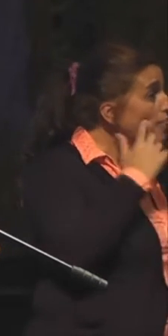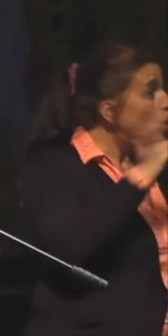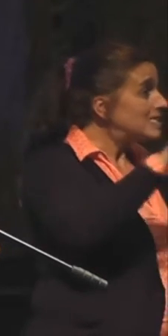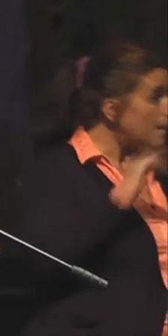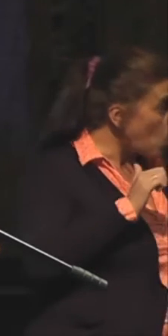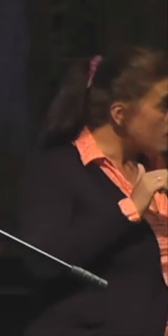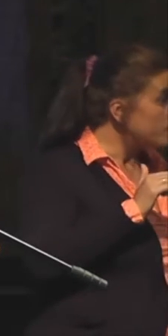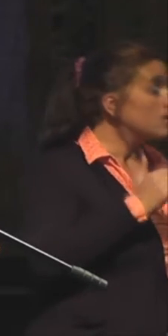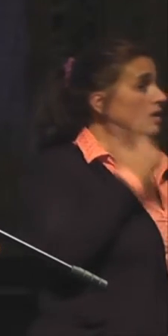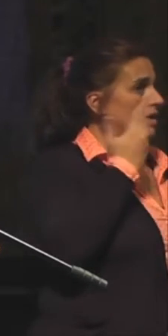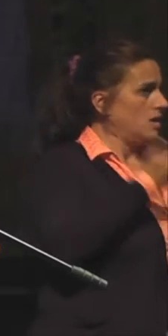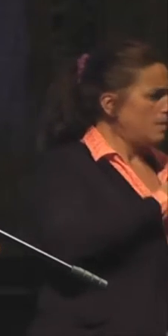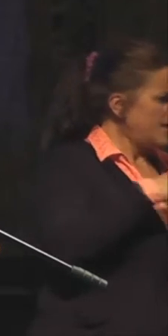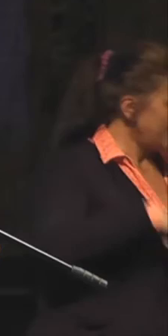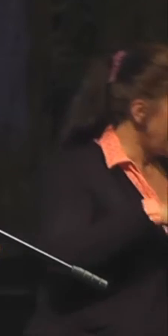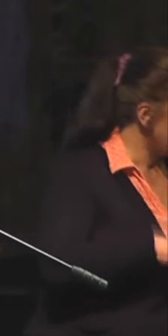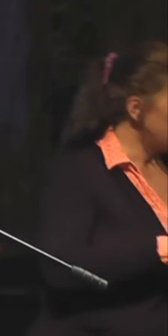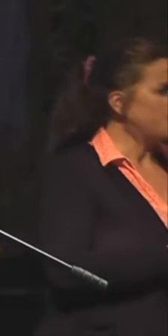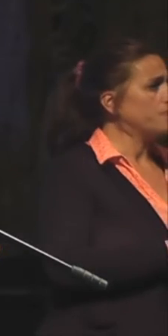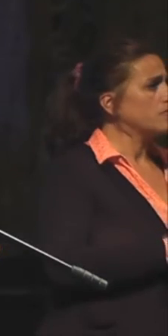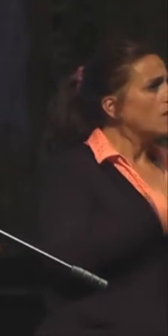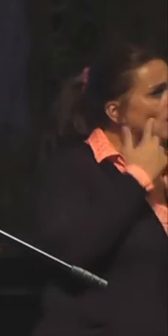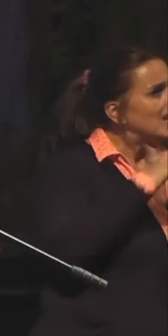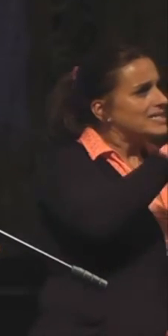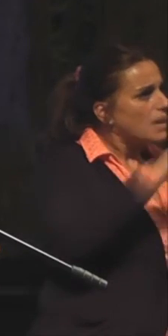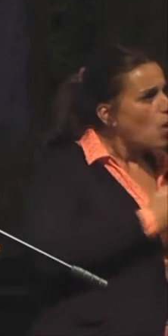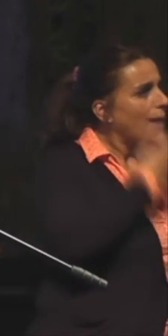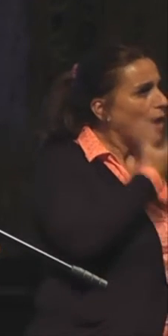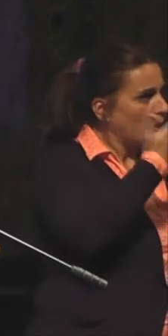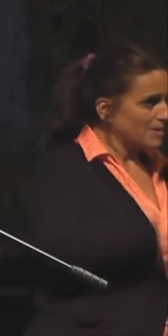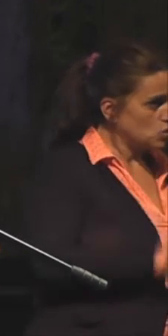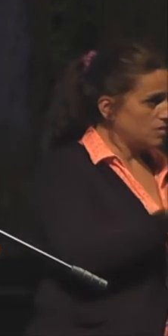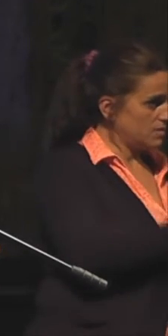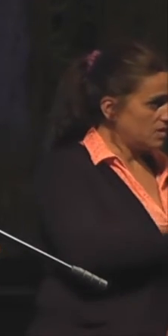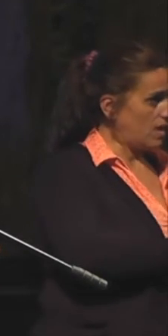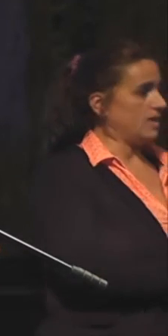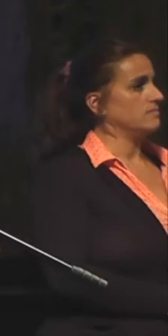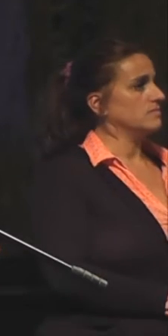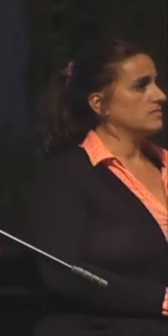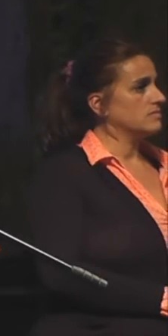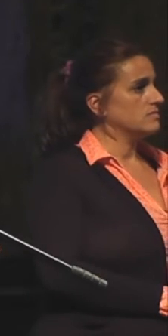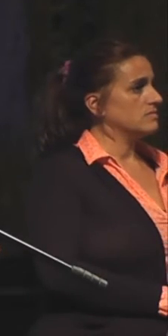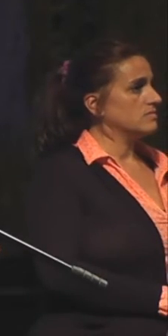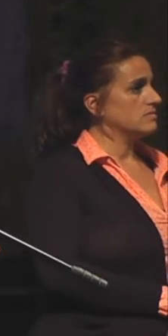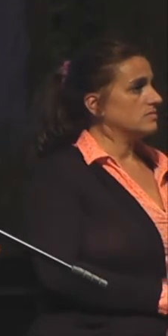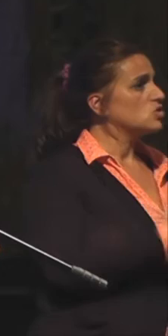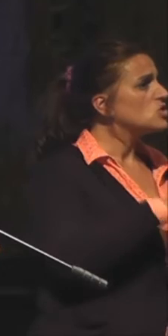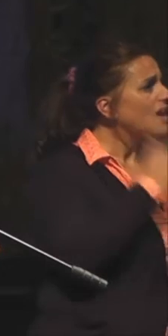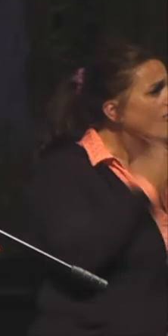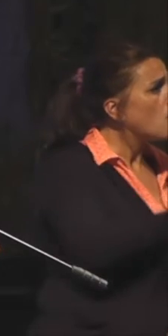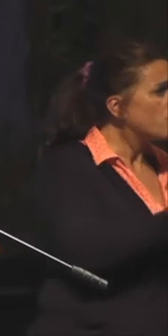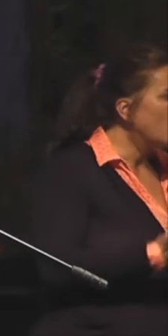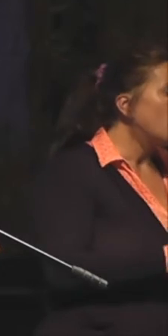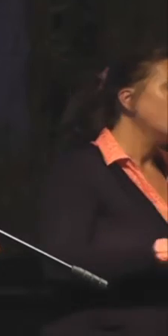cuando él así es cuando el ministerio convocó a los mejores y que demostraba el hombre primero